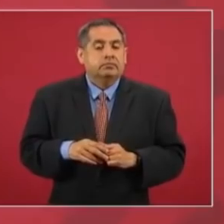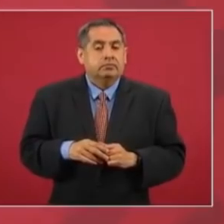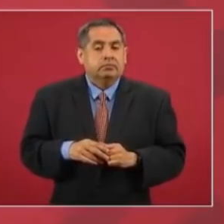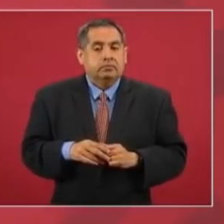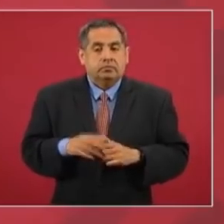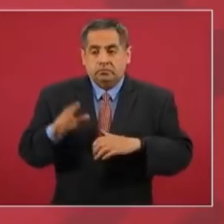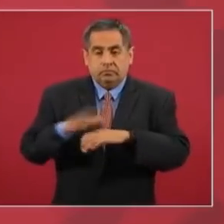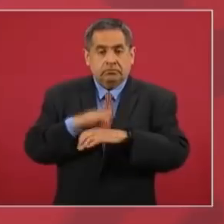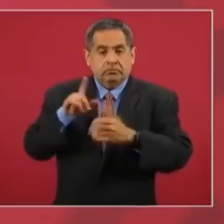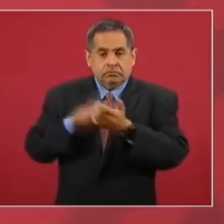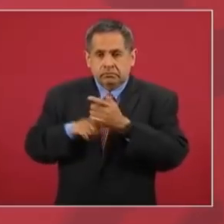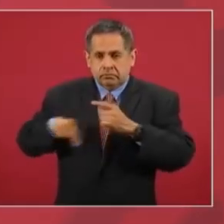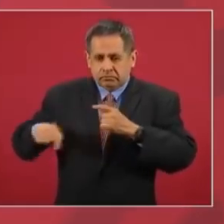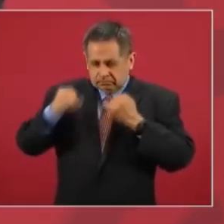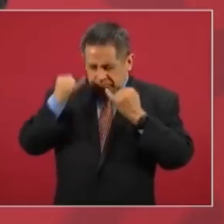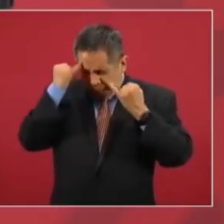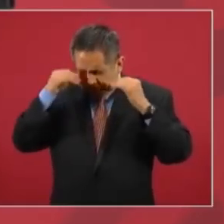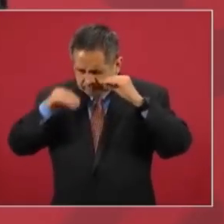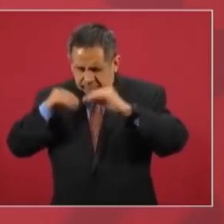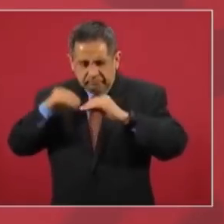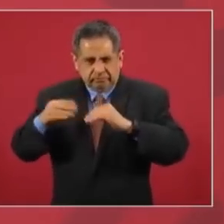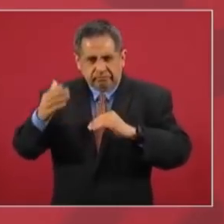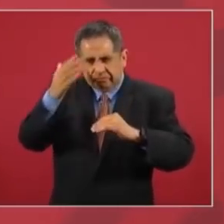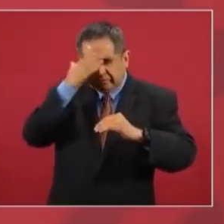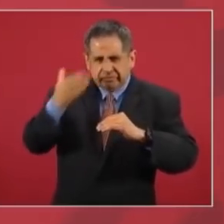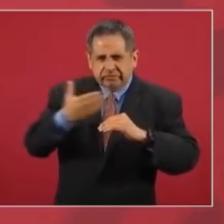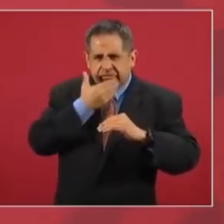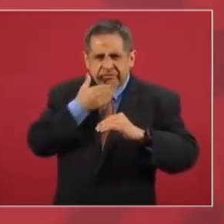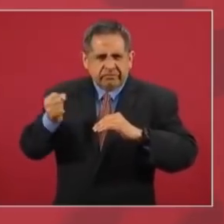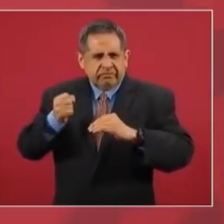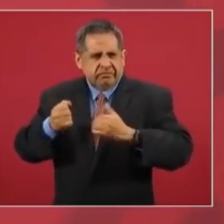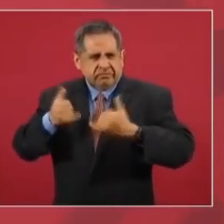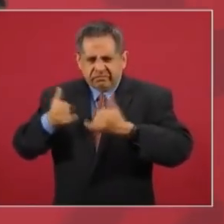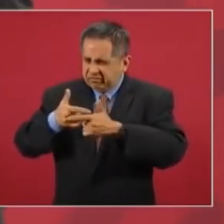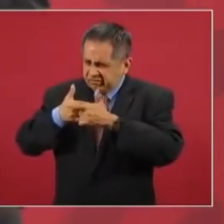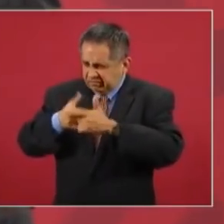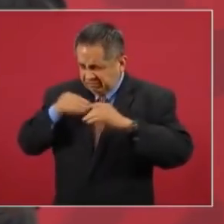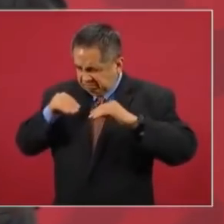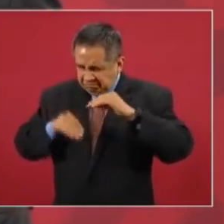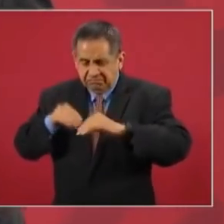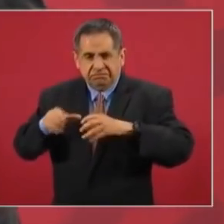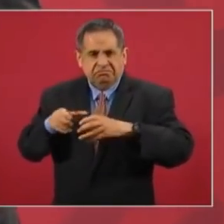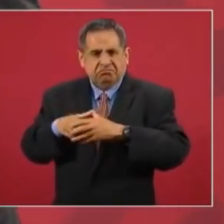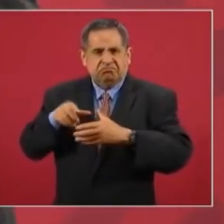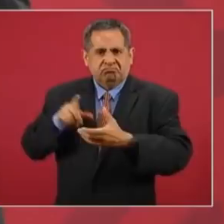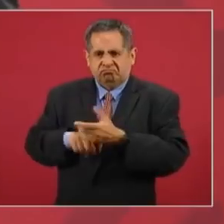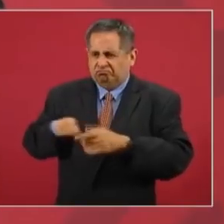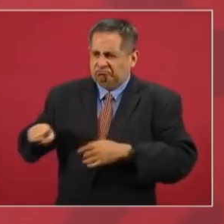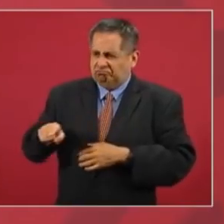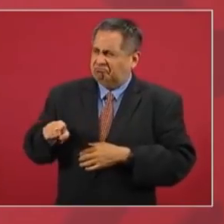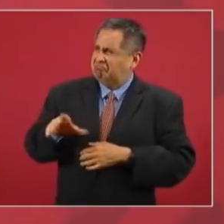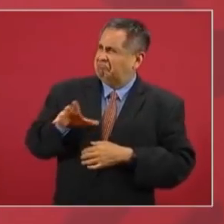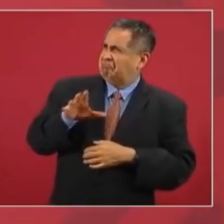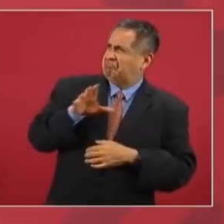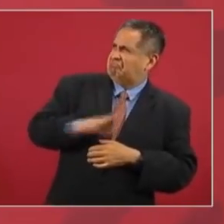fue producto de la imaginación, del talento, de la perseverancia de hombres que parecían